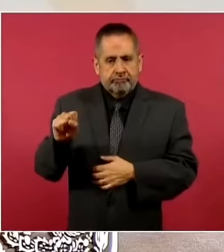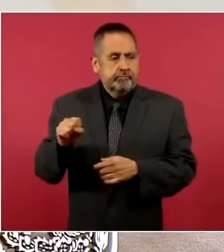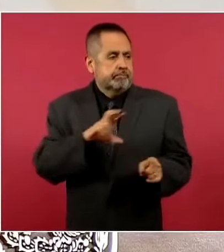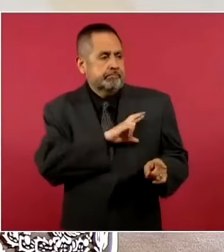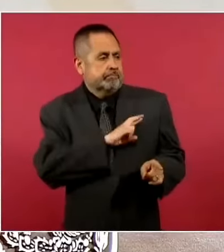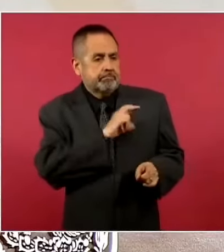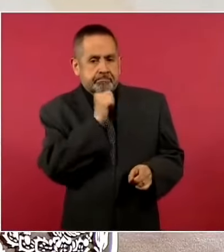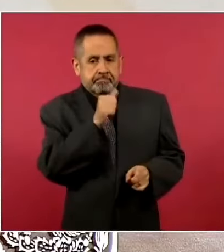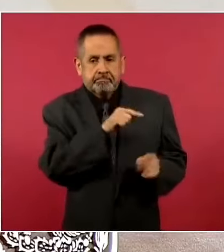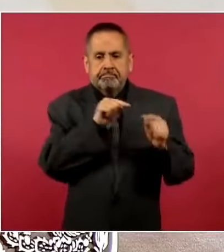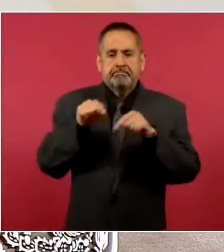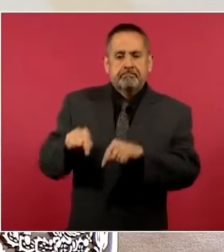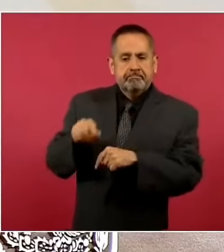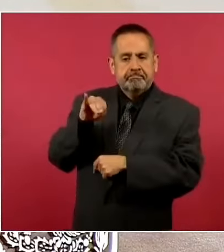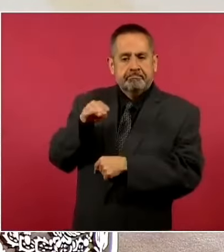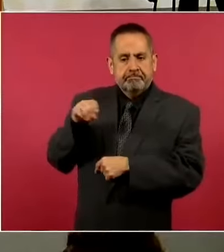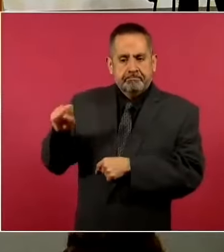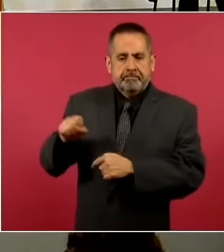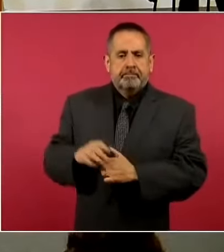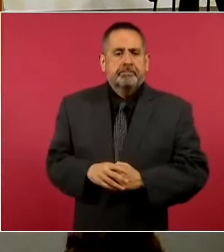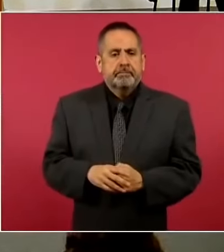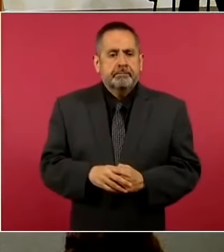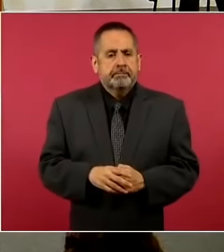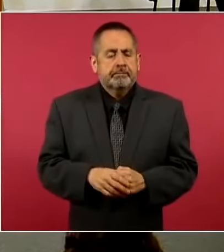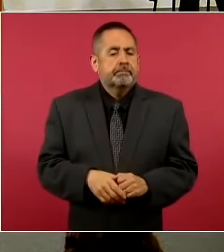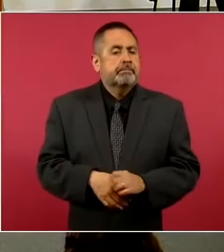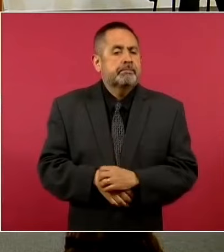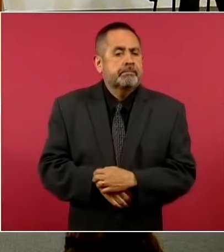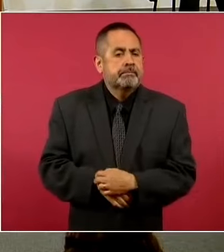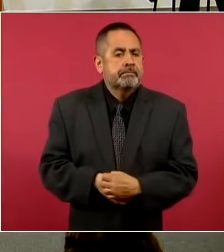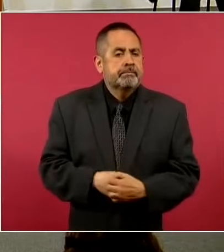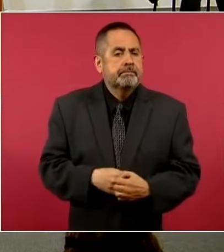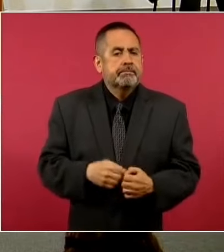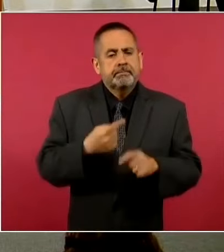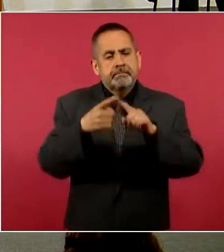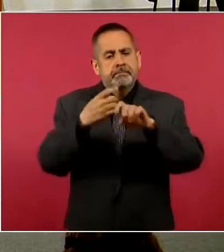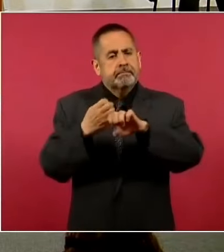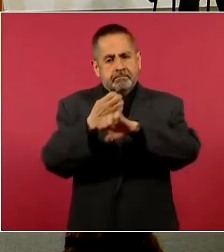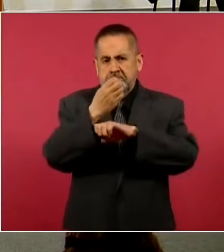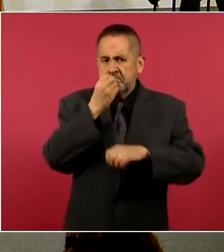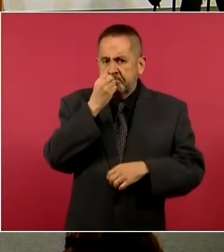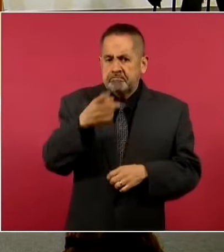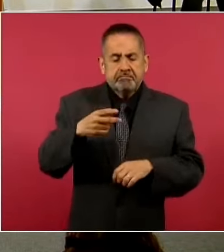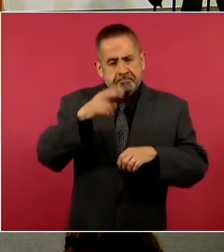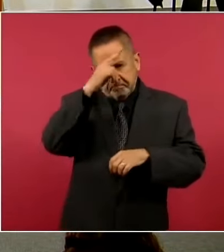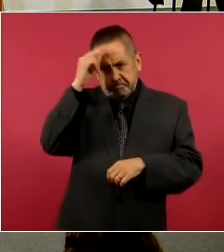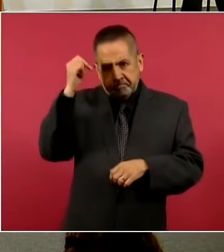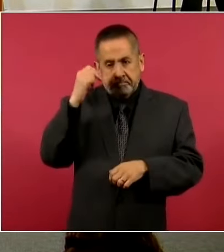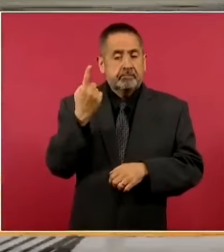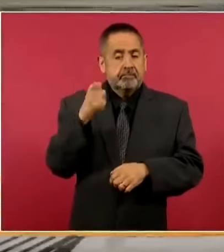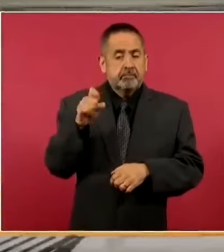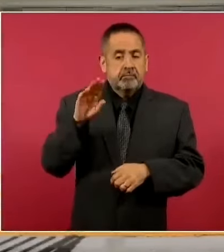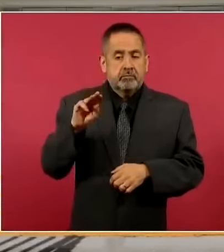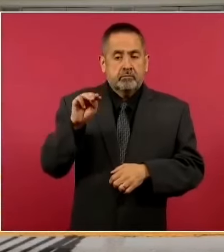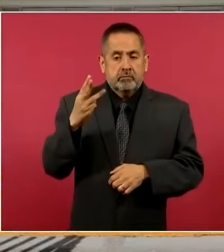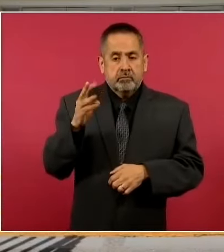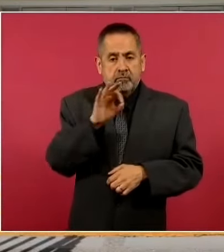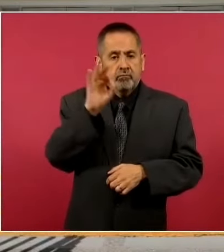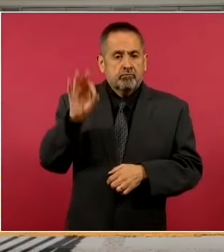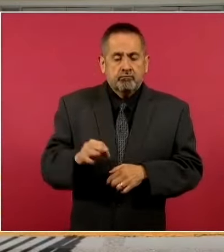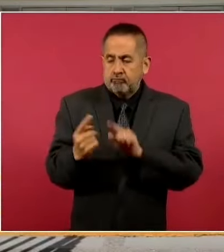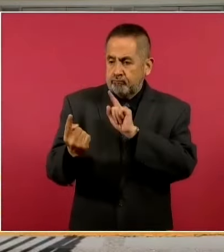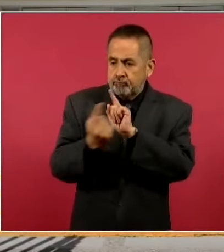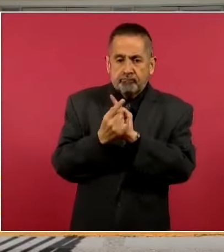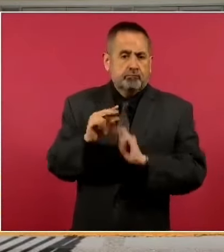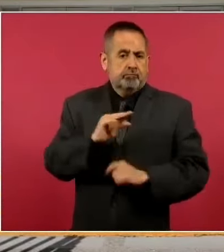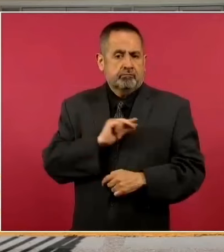privado. Hay datos por estados, si los podemos ver, que son muy destacables. En Nayarit, donde se incrementó el 193% de las consultas de